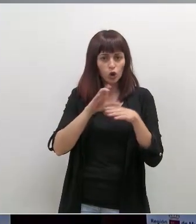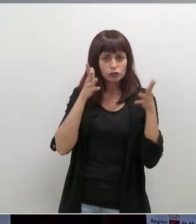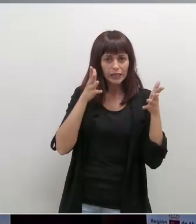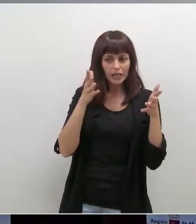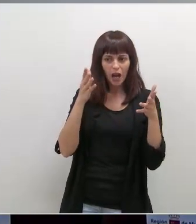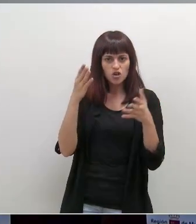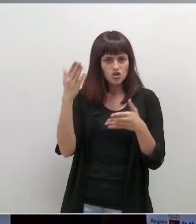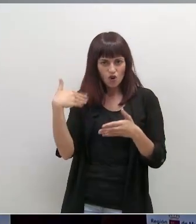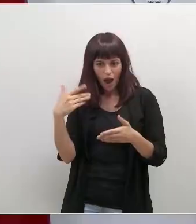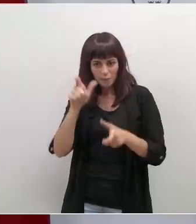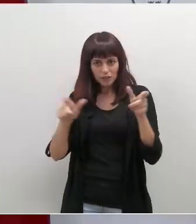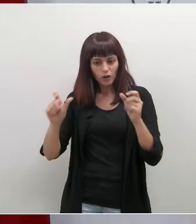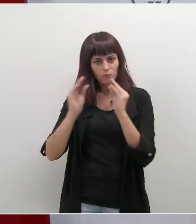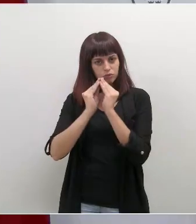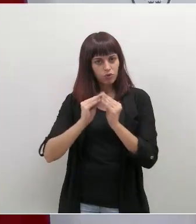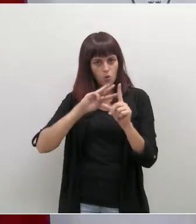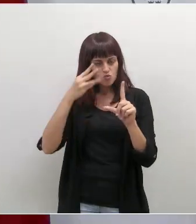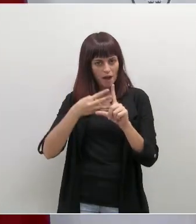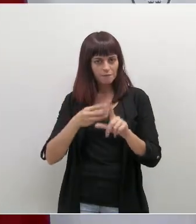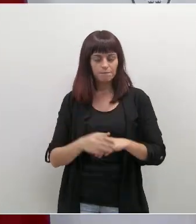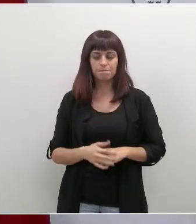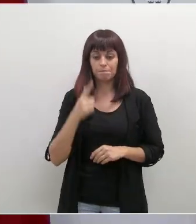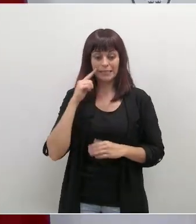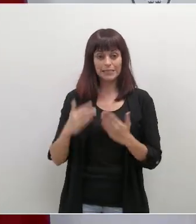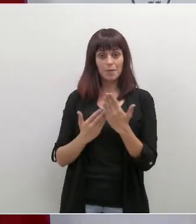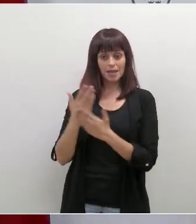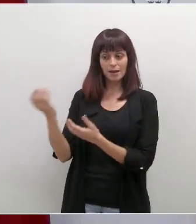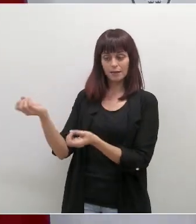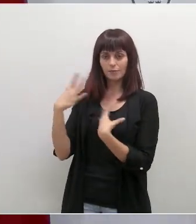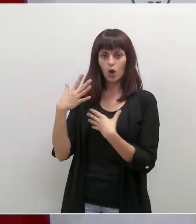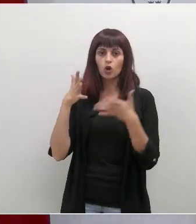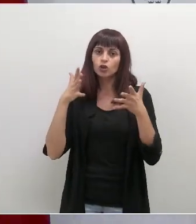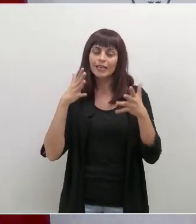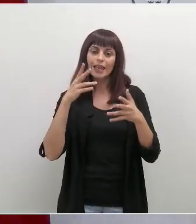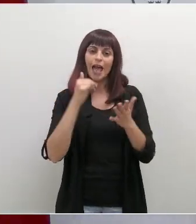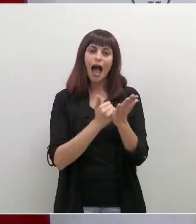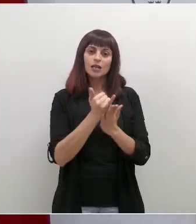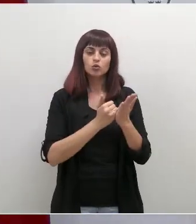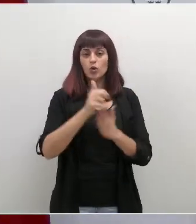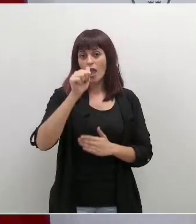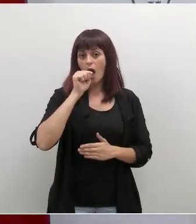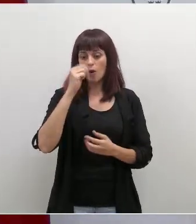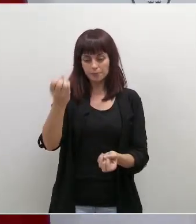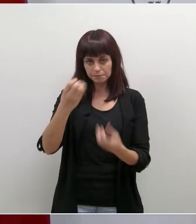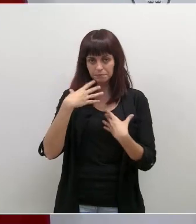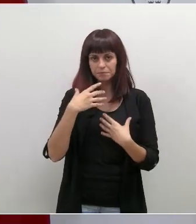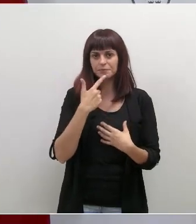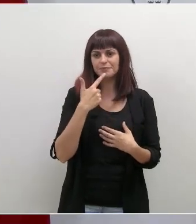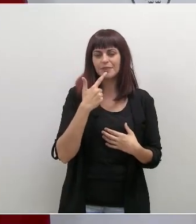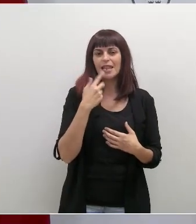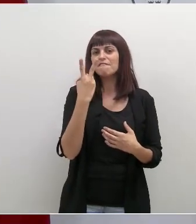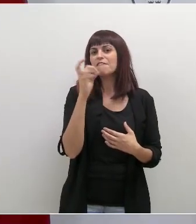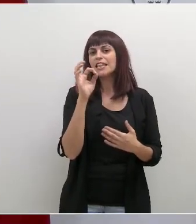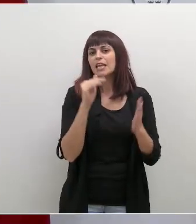web? Bueno, según nos ha transmitido esta misma mañana la Consejería de Agricultura y Agua, no se trata de